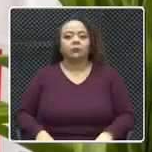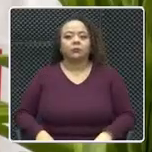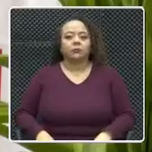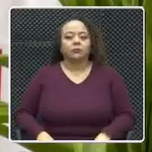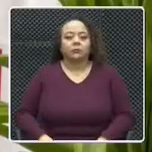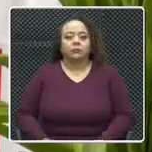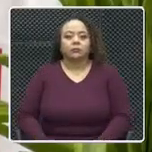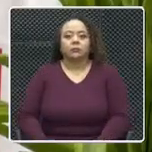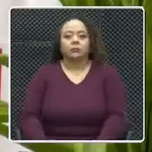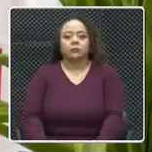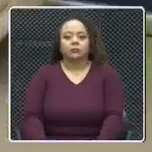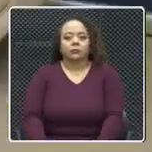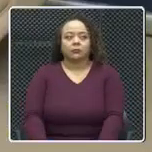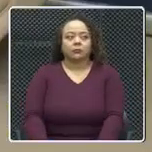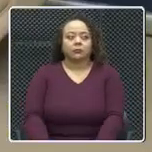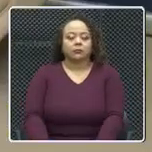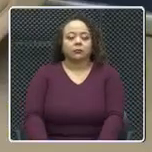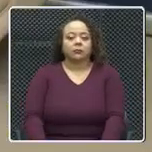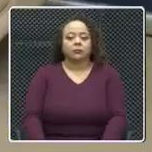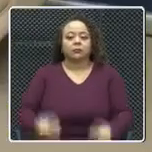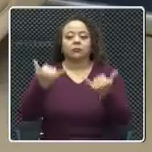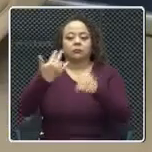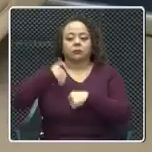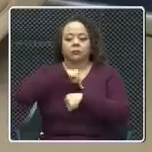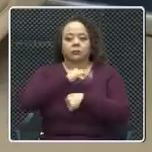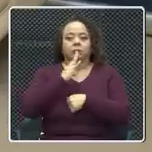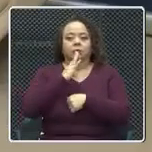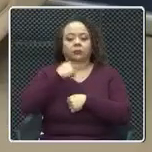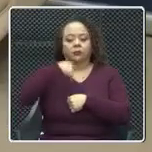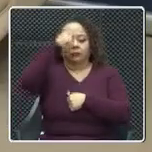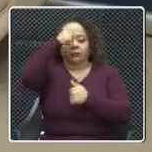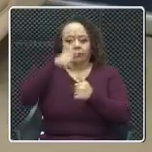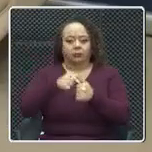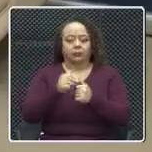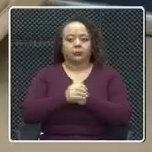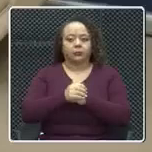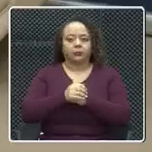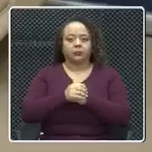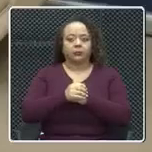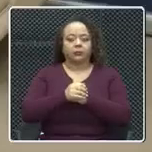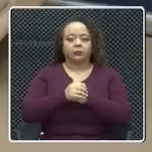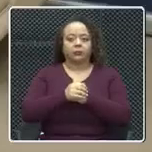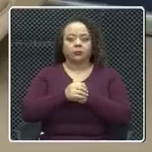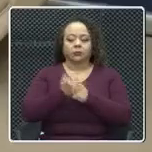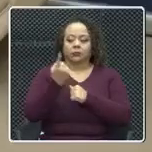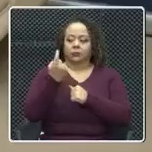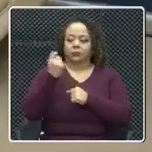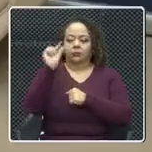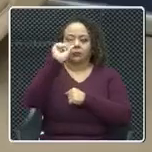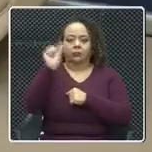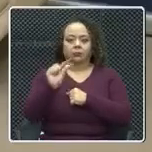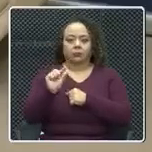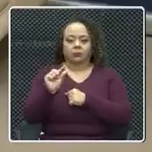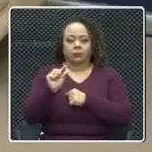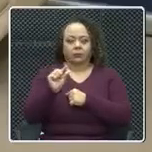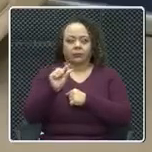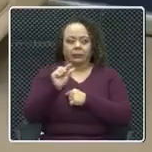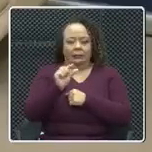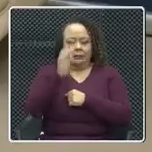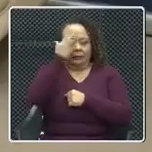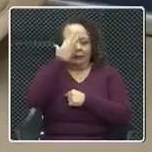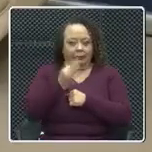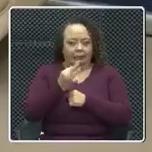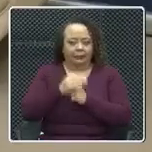Hecho, ahora que lo hablábamos, ¿verdad? Yo recuerdo que más bien en las últimas semanas, si no me